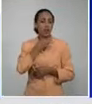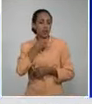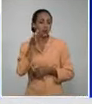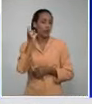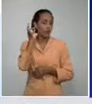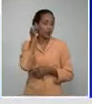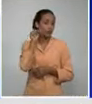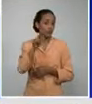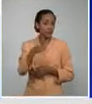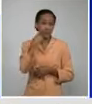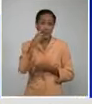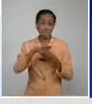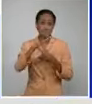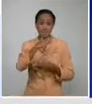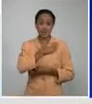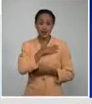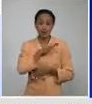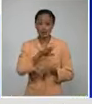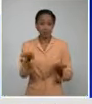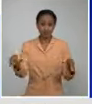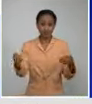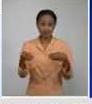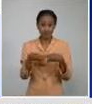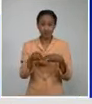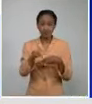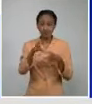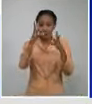marzo, cerrando con